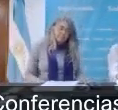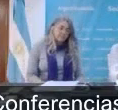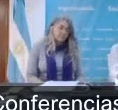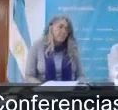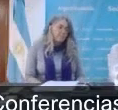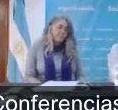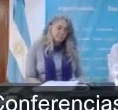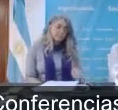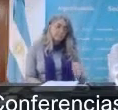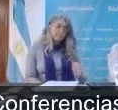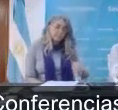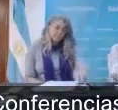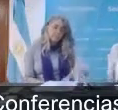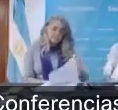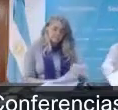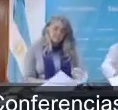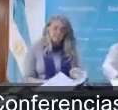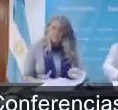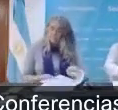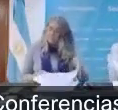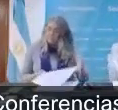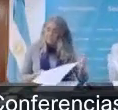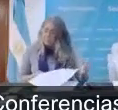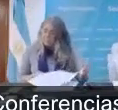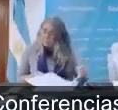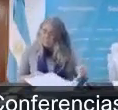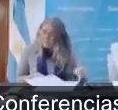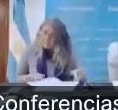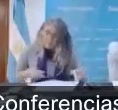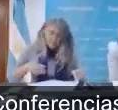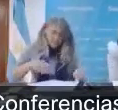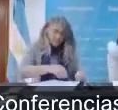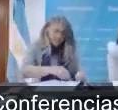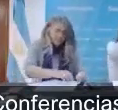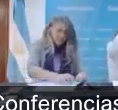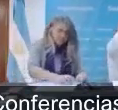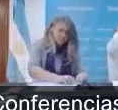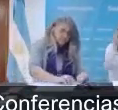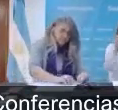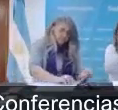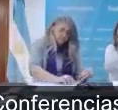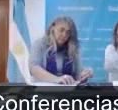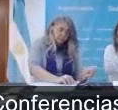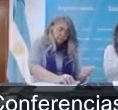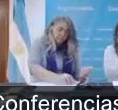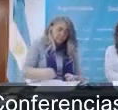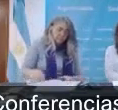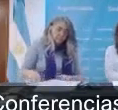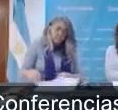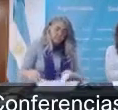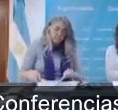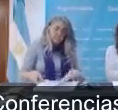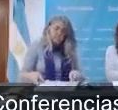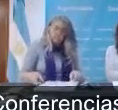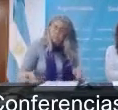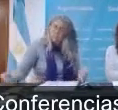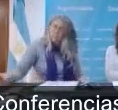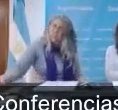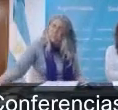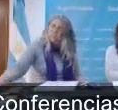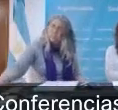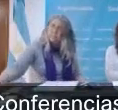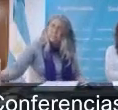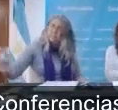frente a lo que les sucede. Después aparecieron como otros dos